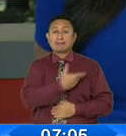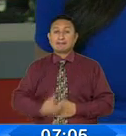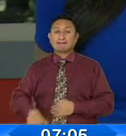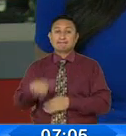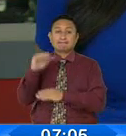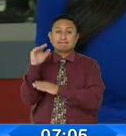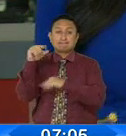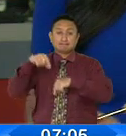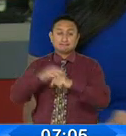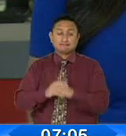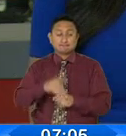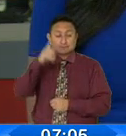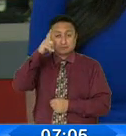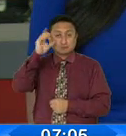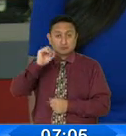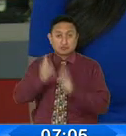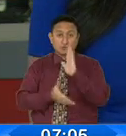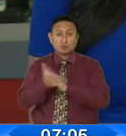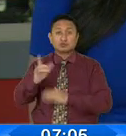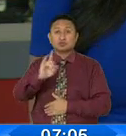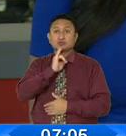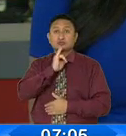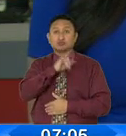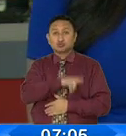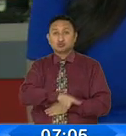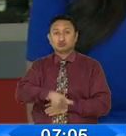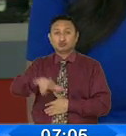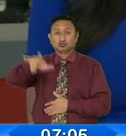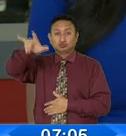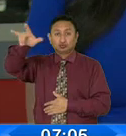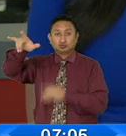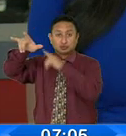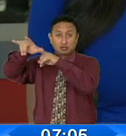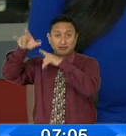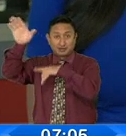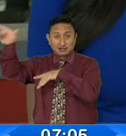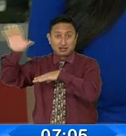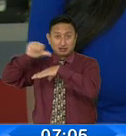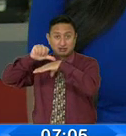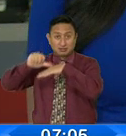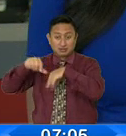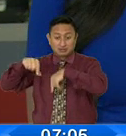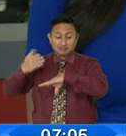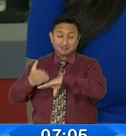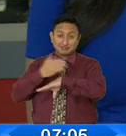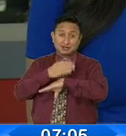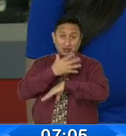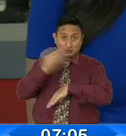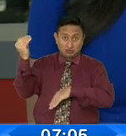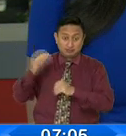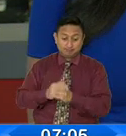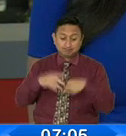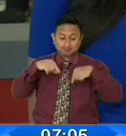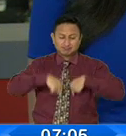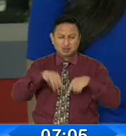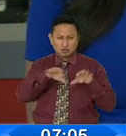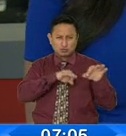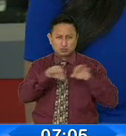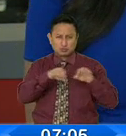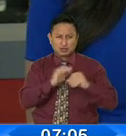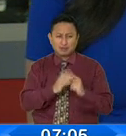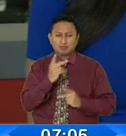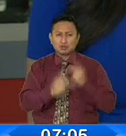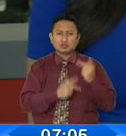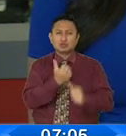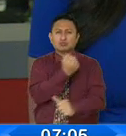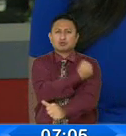Guillermo Lasso, viajó a Estados Unidos para someterse a una cirugía. Antes de su partida, el primer mandatario dio detalles sobre el proceso de